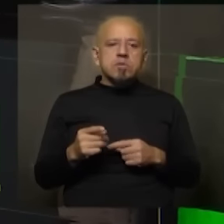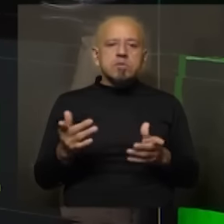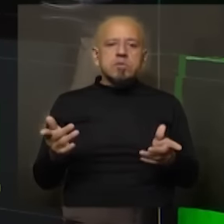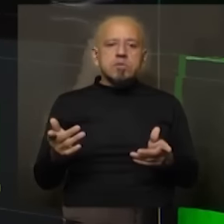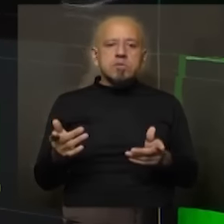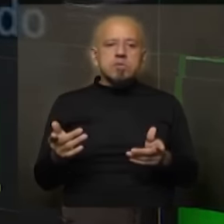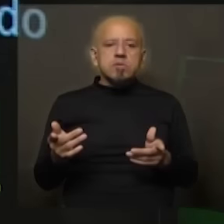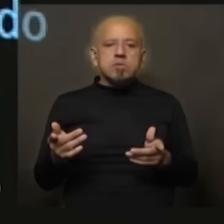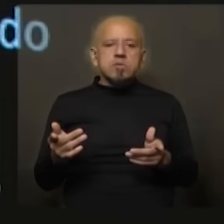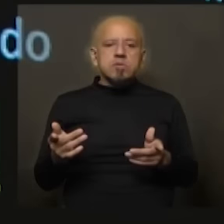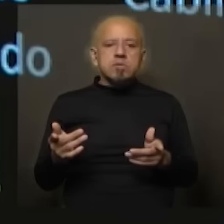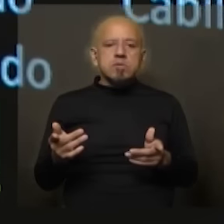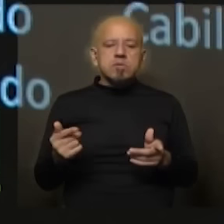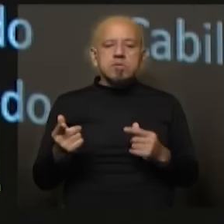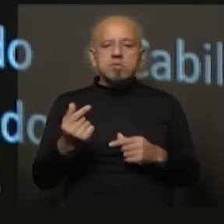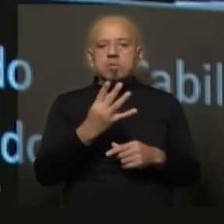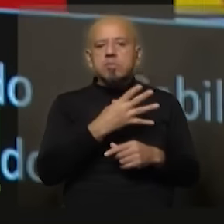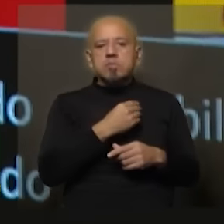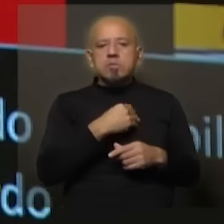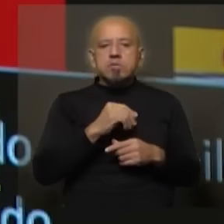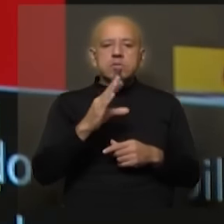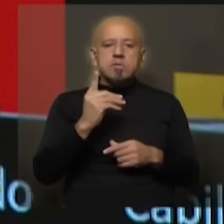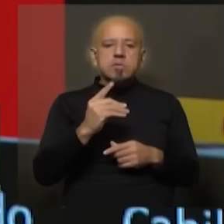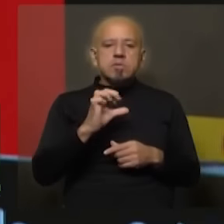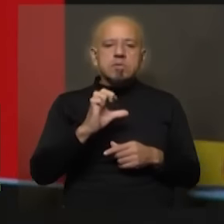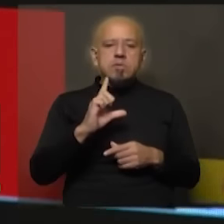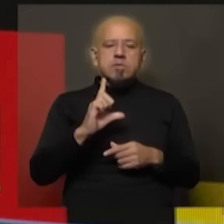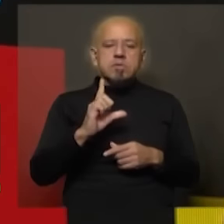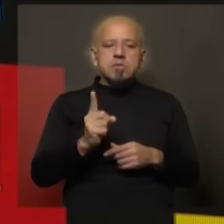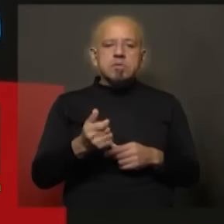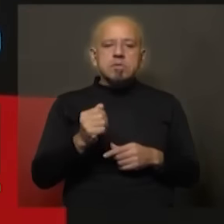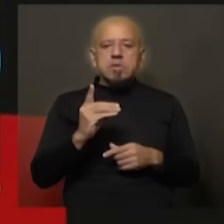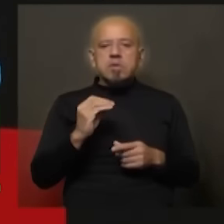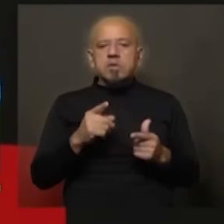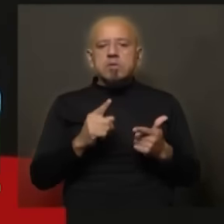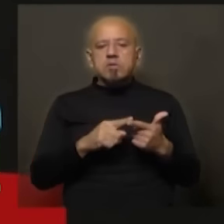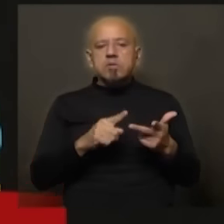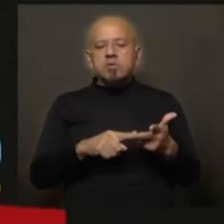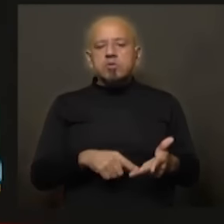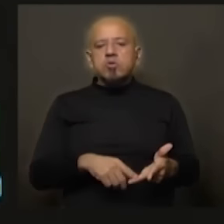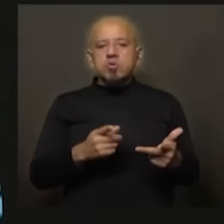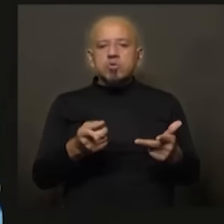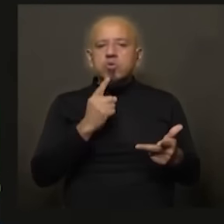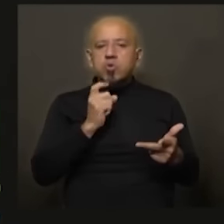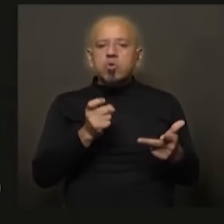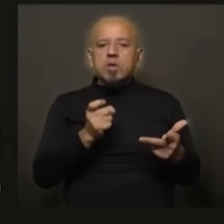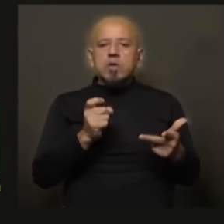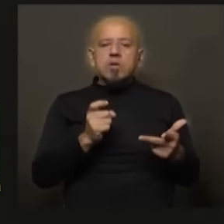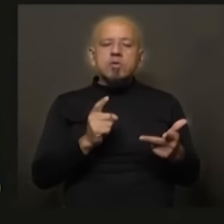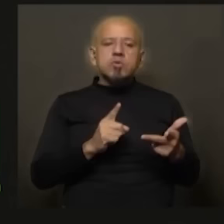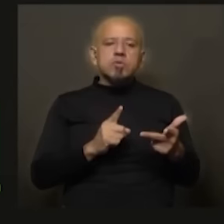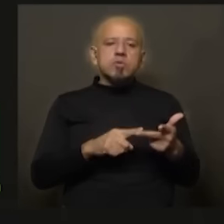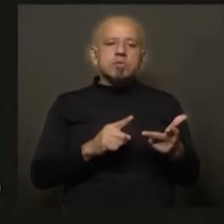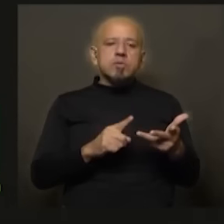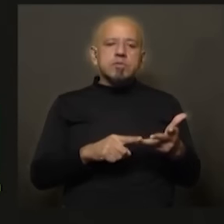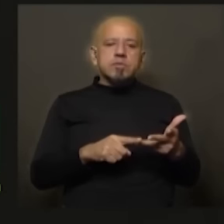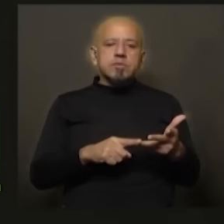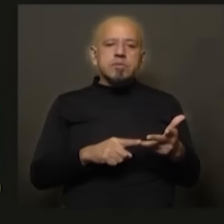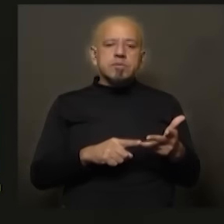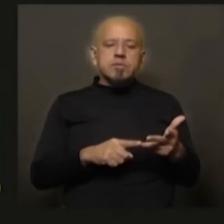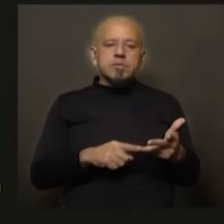principal seguidor luego de la coalición de izquierda. Luego el Partido Colorado con 7%, Cabildo Abierto y